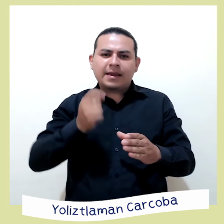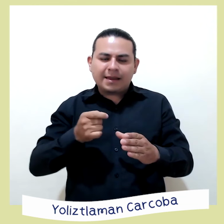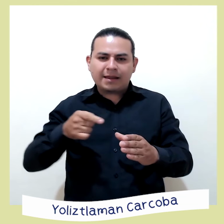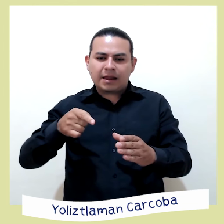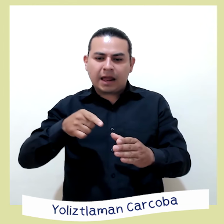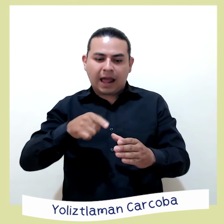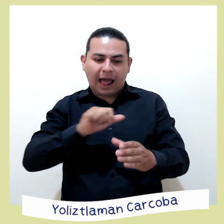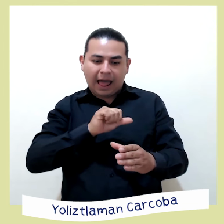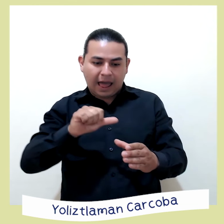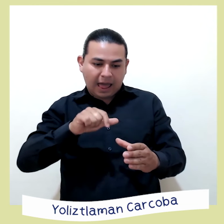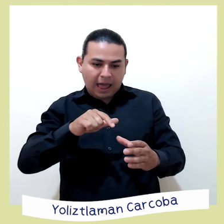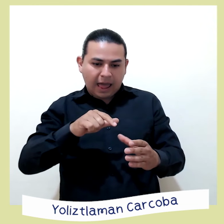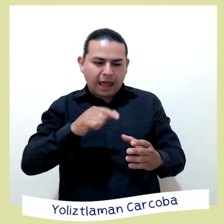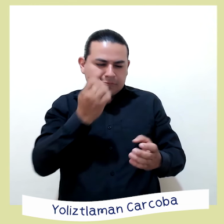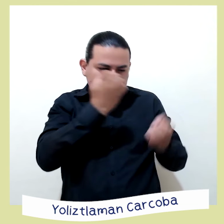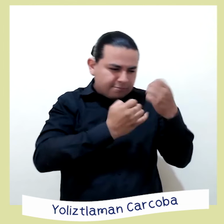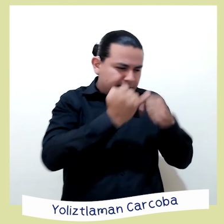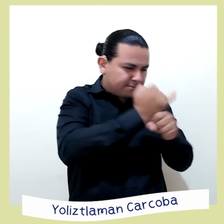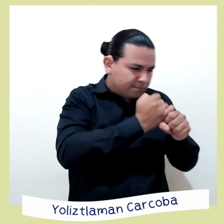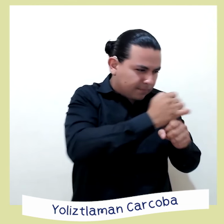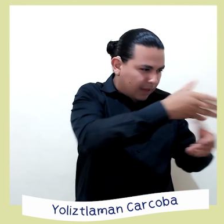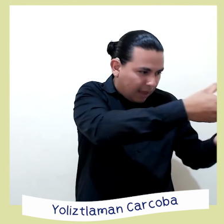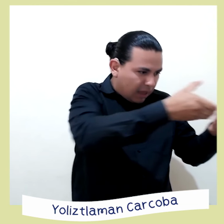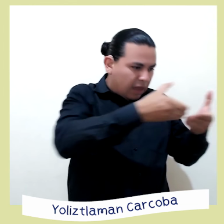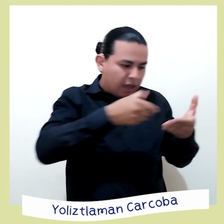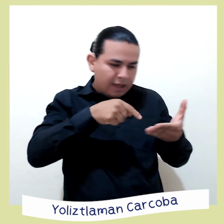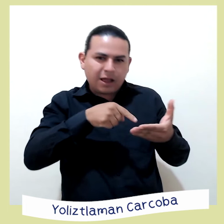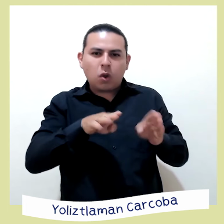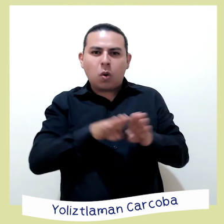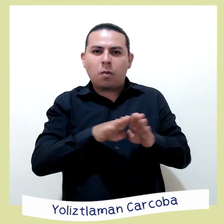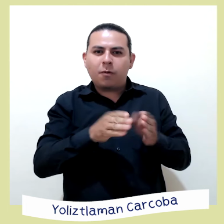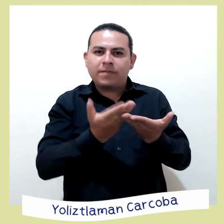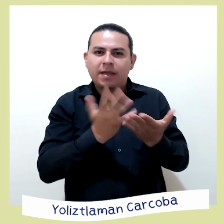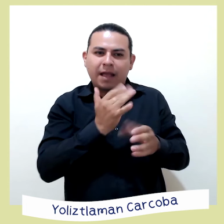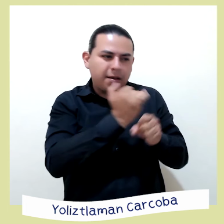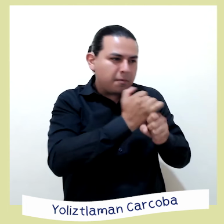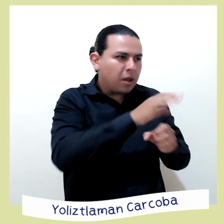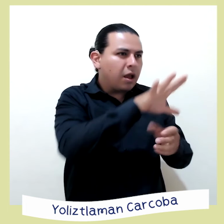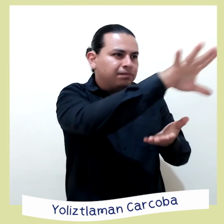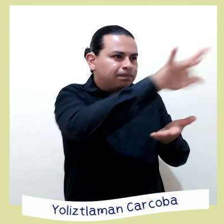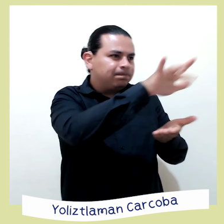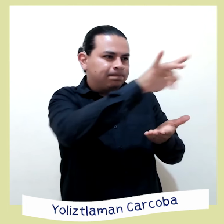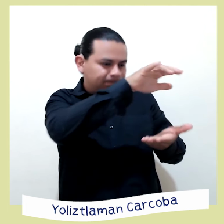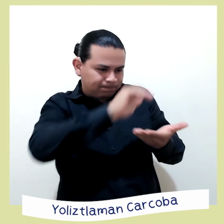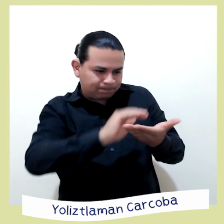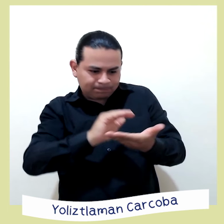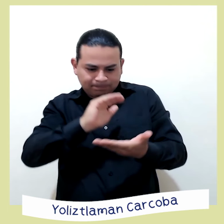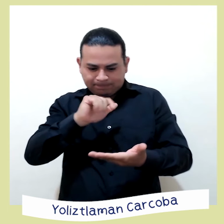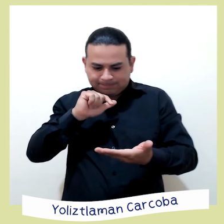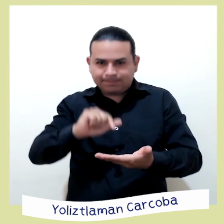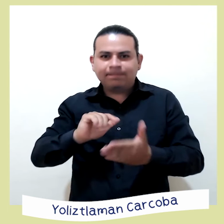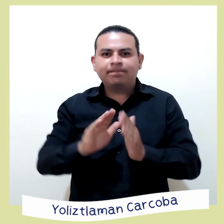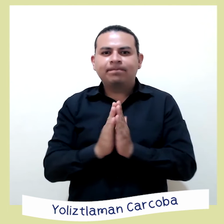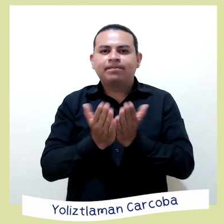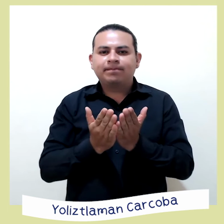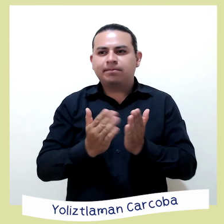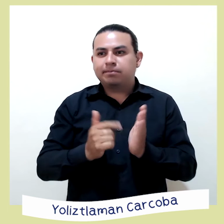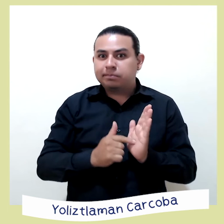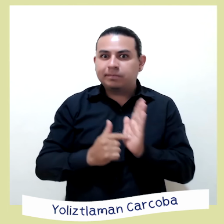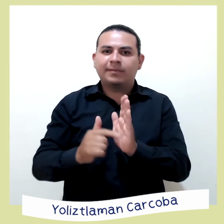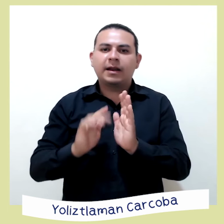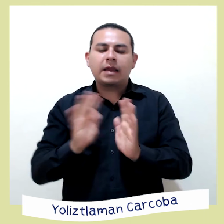acción la generación de un reporte sobre el edadismo justamente. Y este es el primer